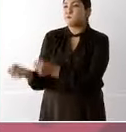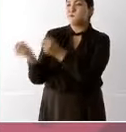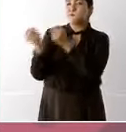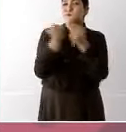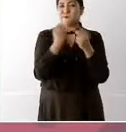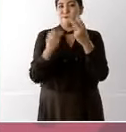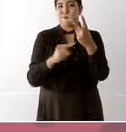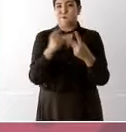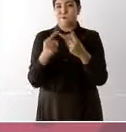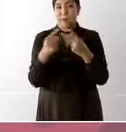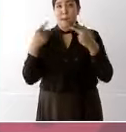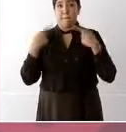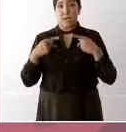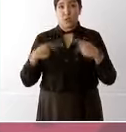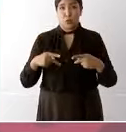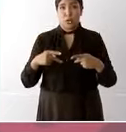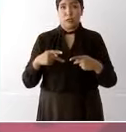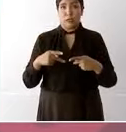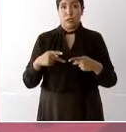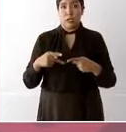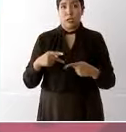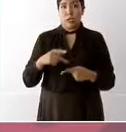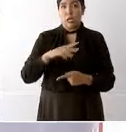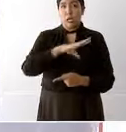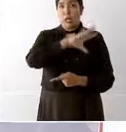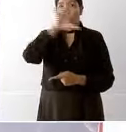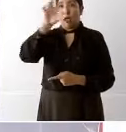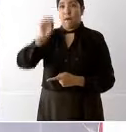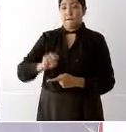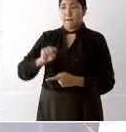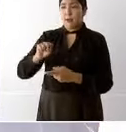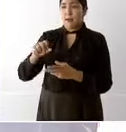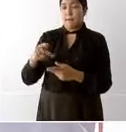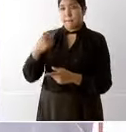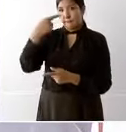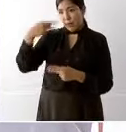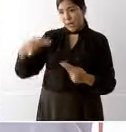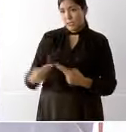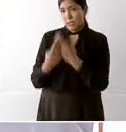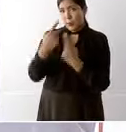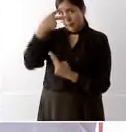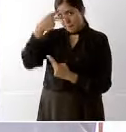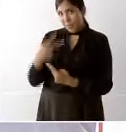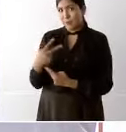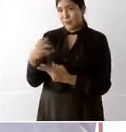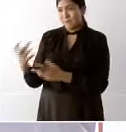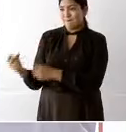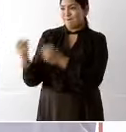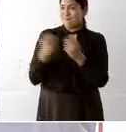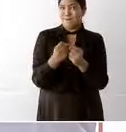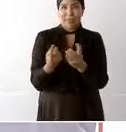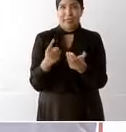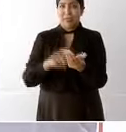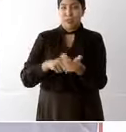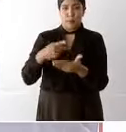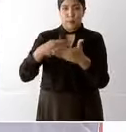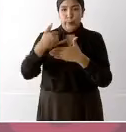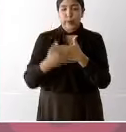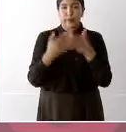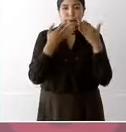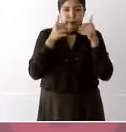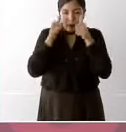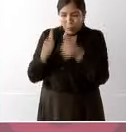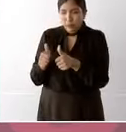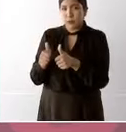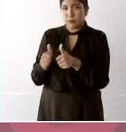y el afromexicano presentes en la región. Por eso, y de la mano con los pueblos del Istmo de Tehuantepec, hemos estructurado